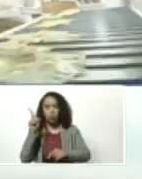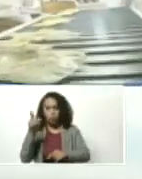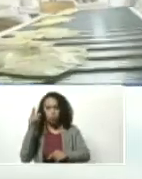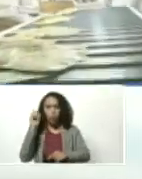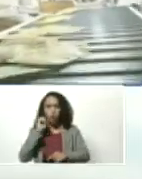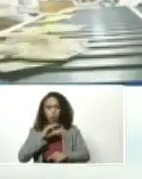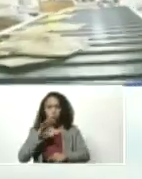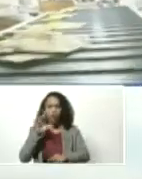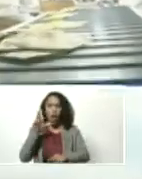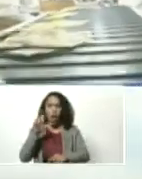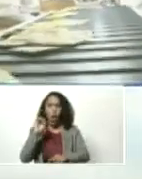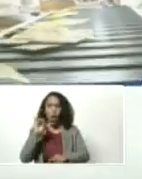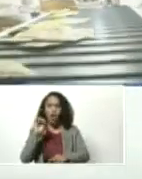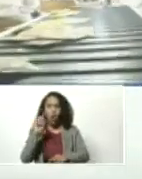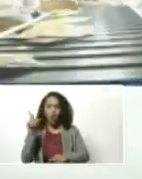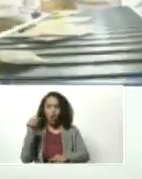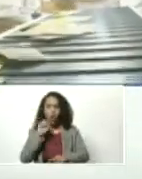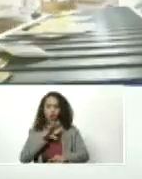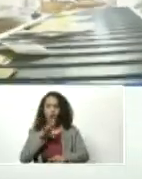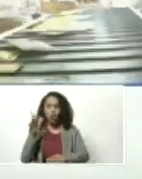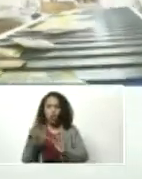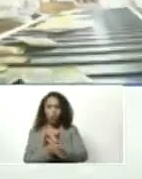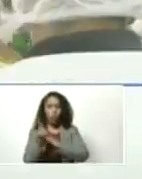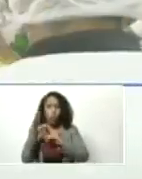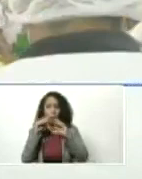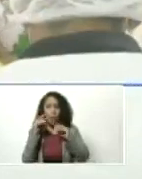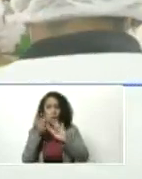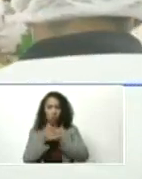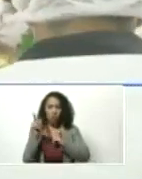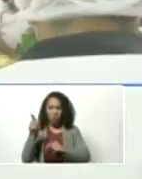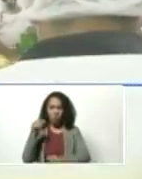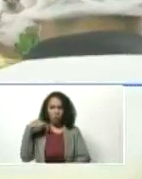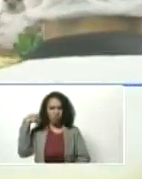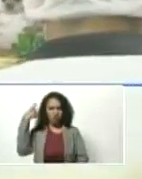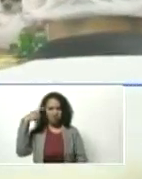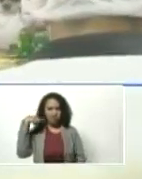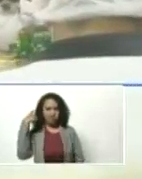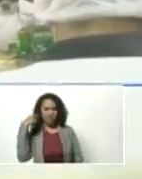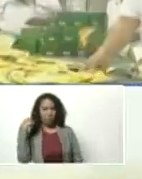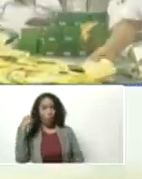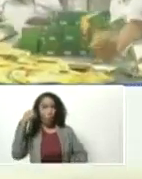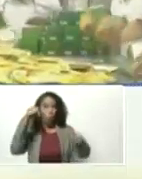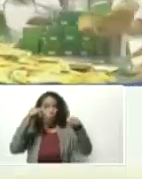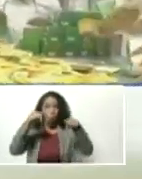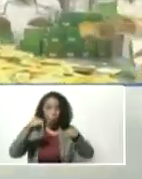eres historiador de la economía, si le hablabas de esto te decía, estás loco. Hoy,